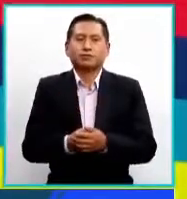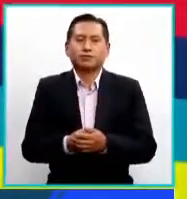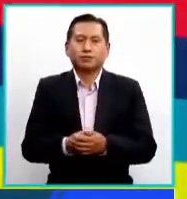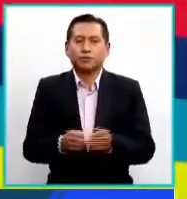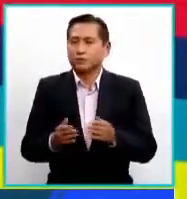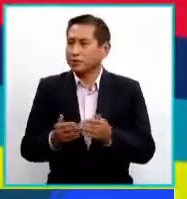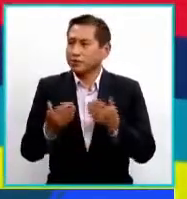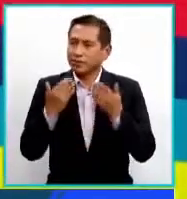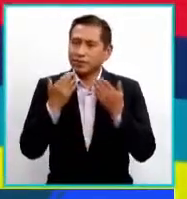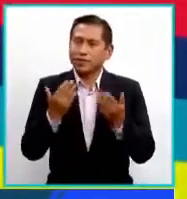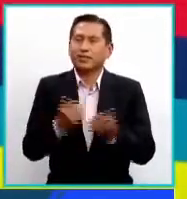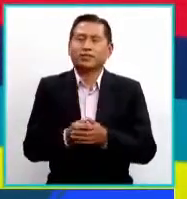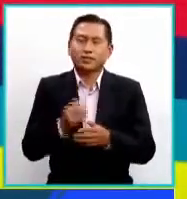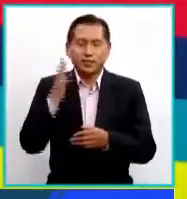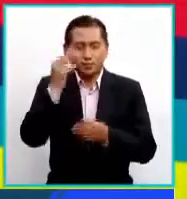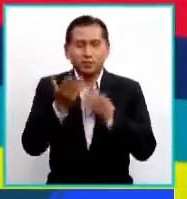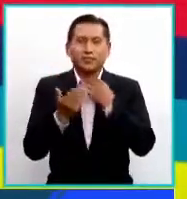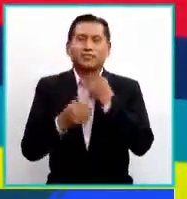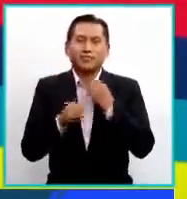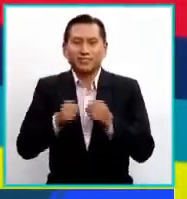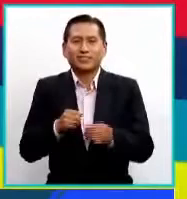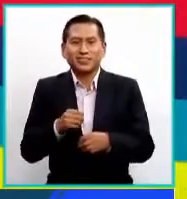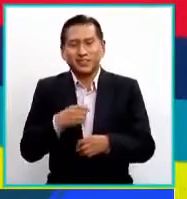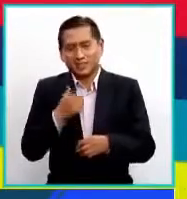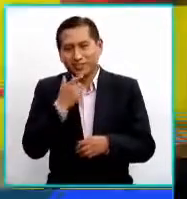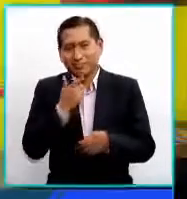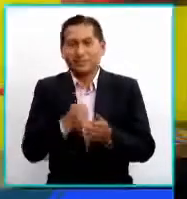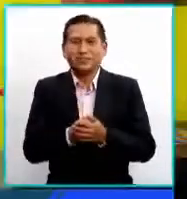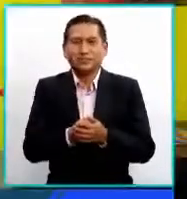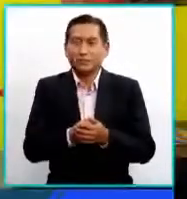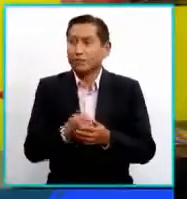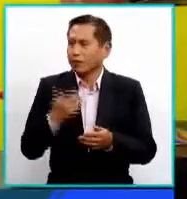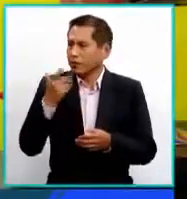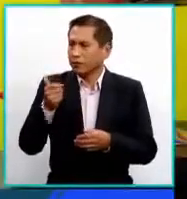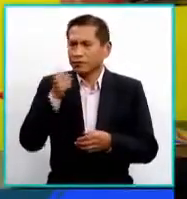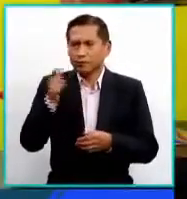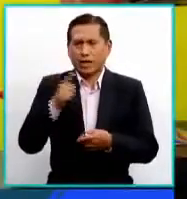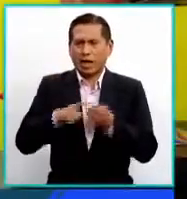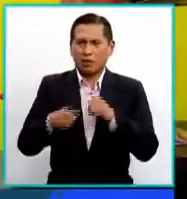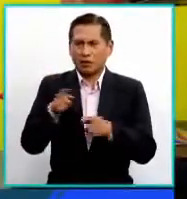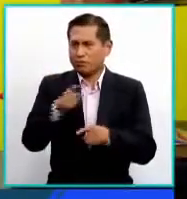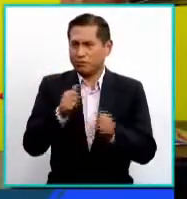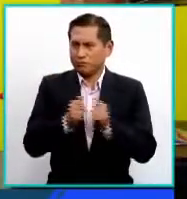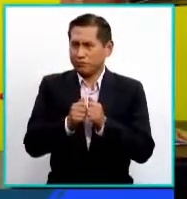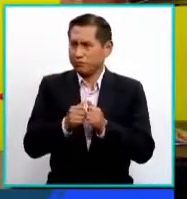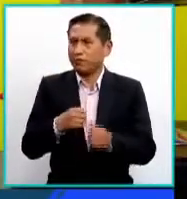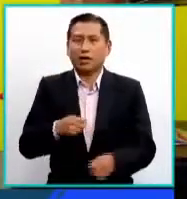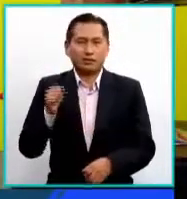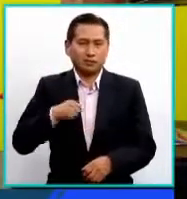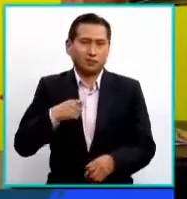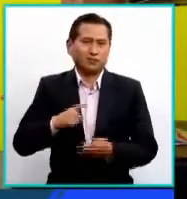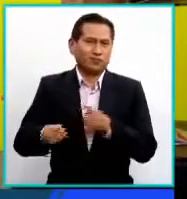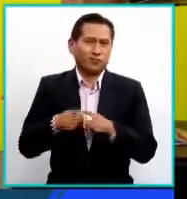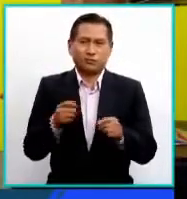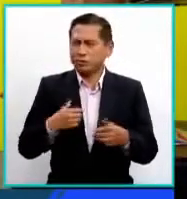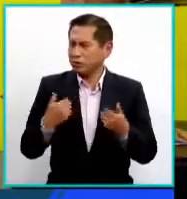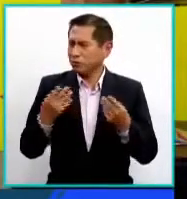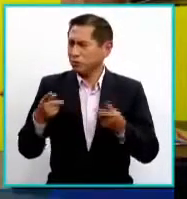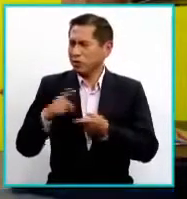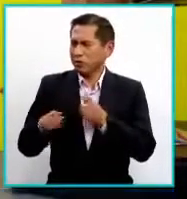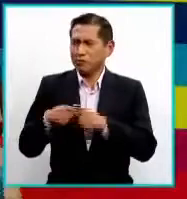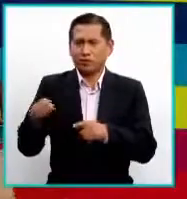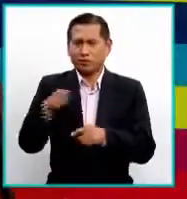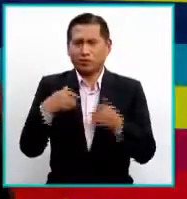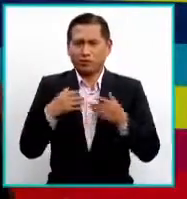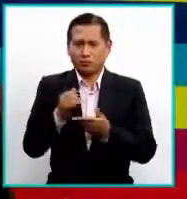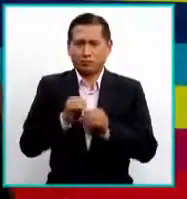Muchas gracias, no, qué lindo. Pues a ti, sí. A ti por haberte llegado. Sabemos que Carla es muy amiguera. Ah, sí, soy. Tienes muchos amigos a la hora de entrar a